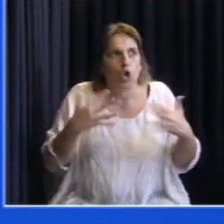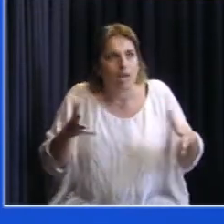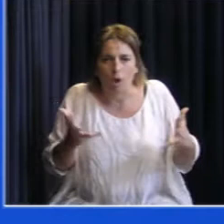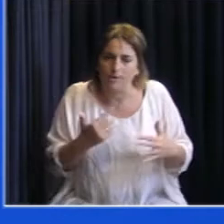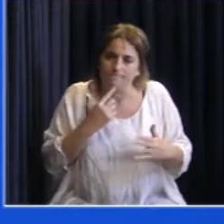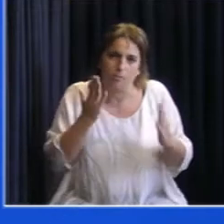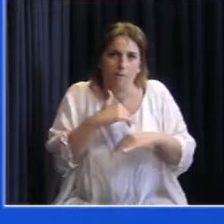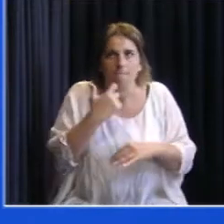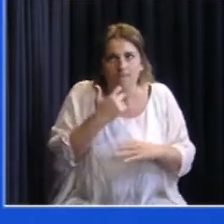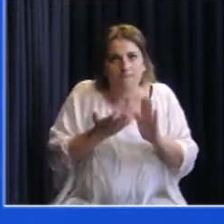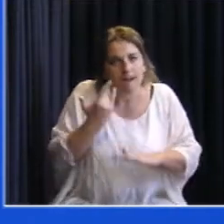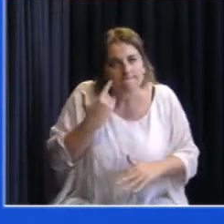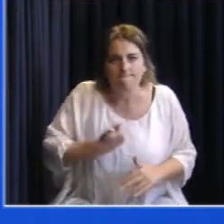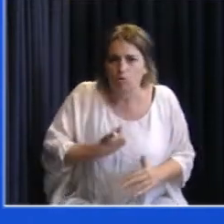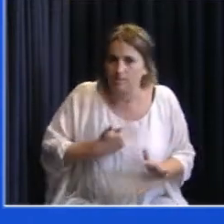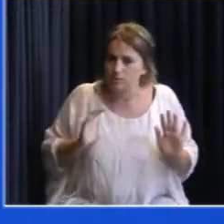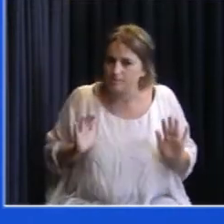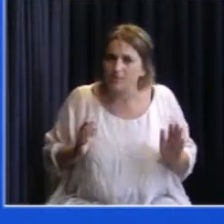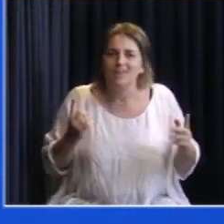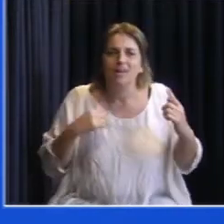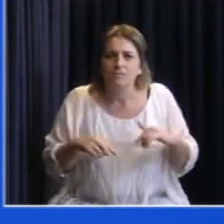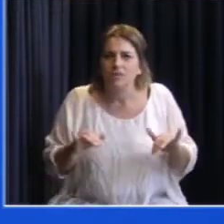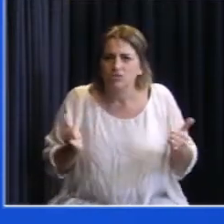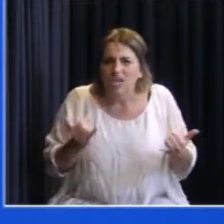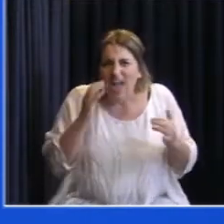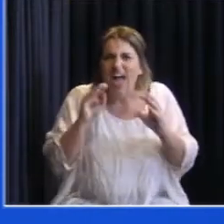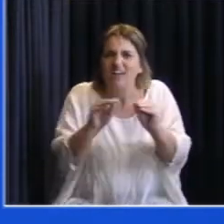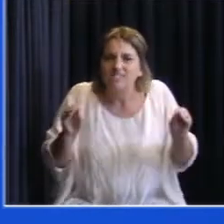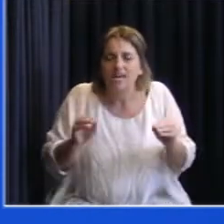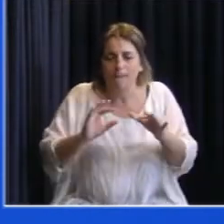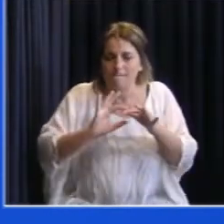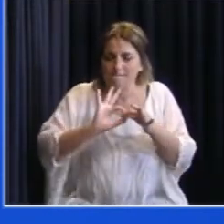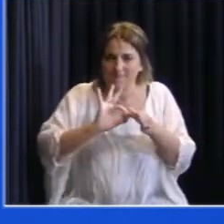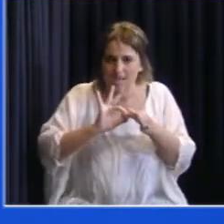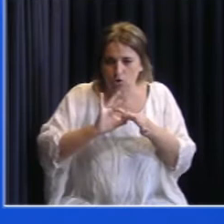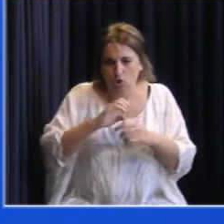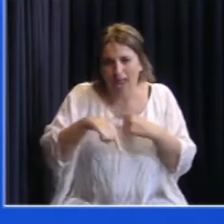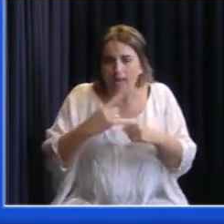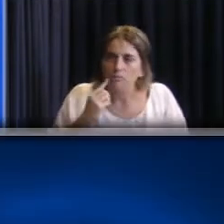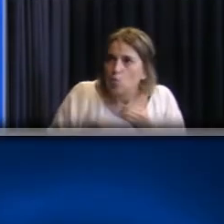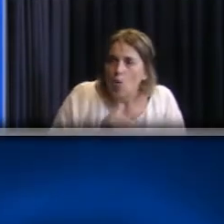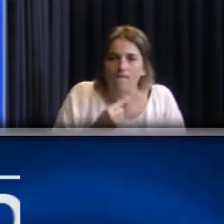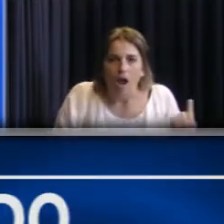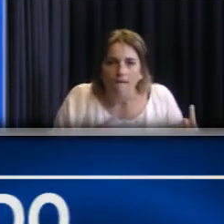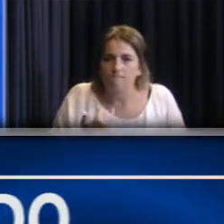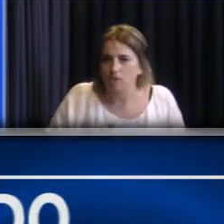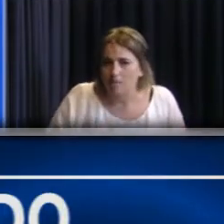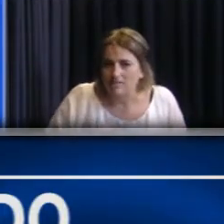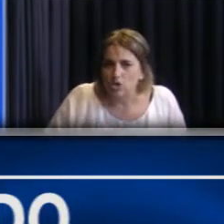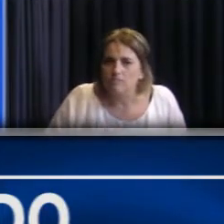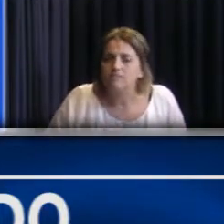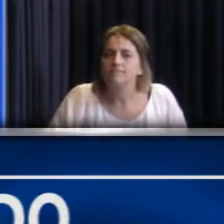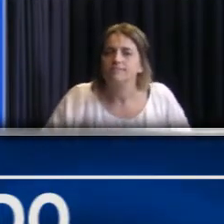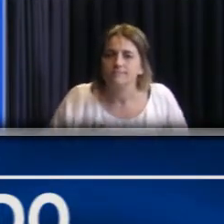porque no tenemos datos concluyentes pero de ella les queremos comunicar que el miércoles si hay alguna novedad al respecto si es